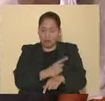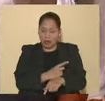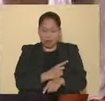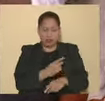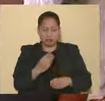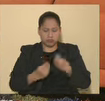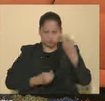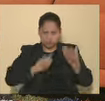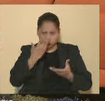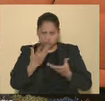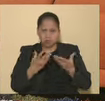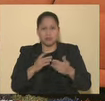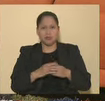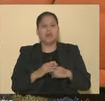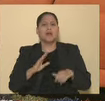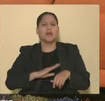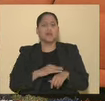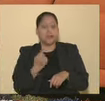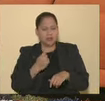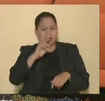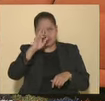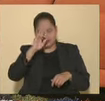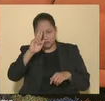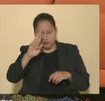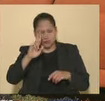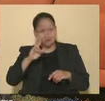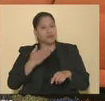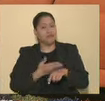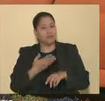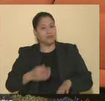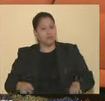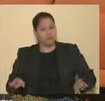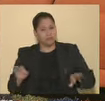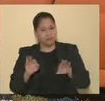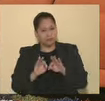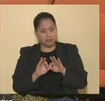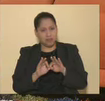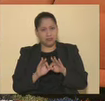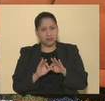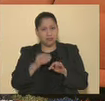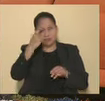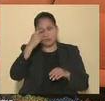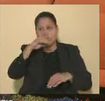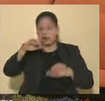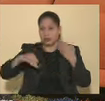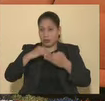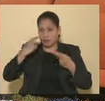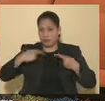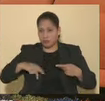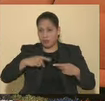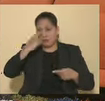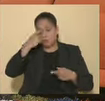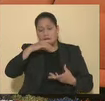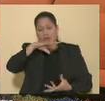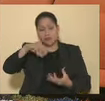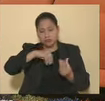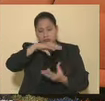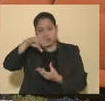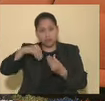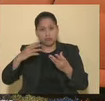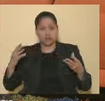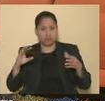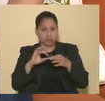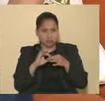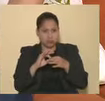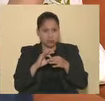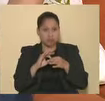importancias graves de por qué el respeto es tan importante para los seres humanos, para convivir en armonía. Como y